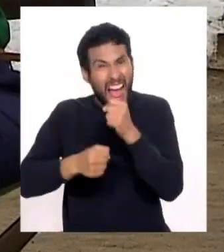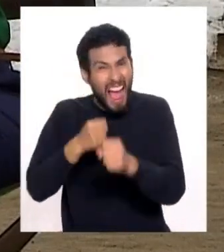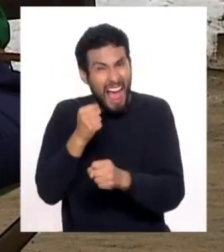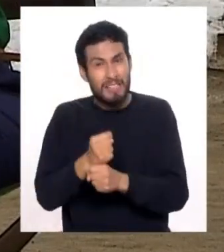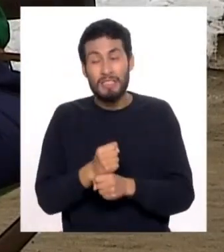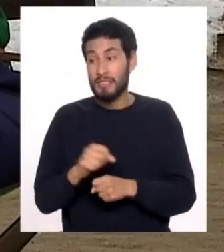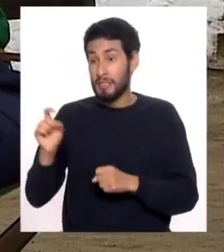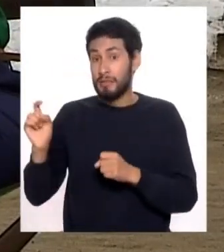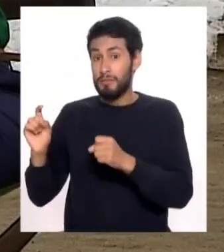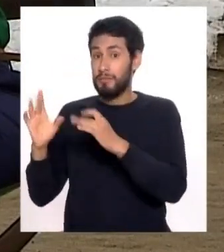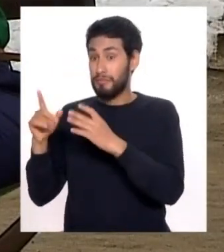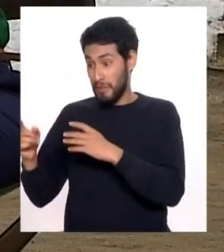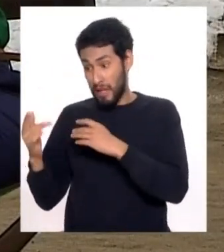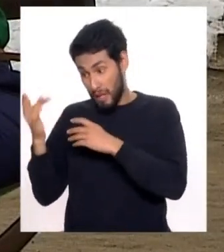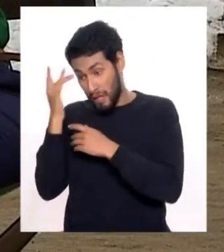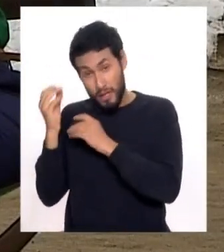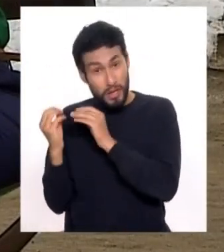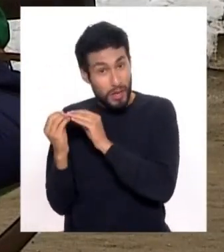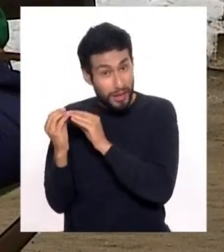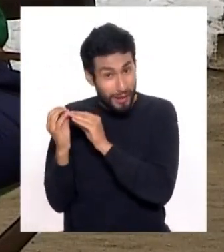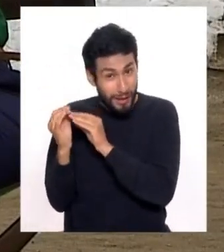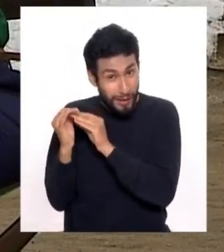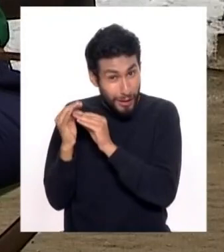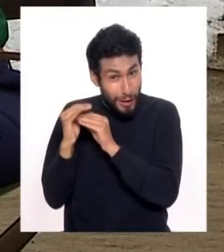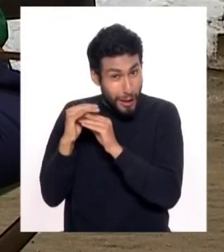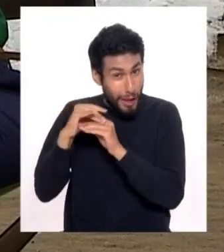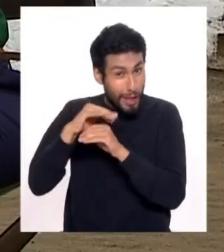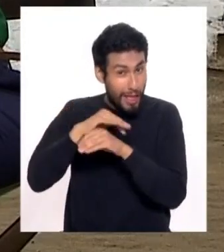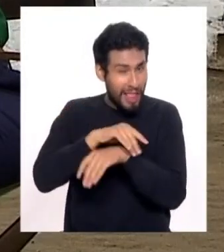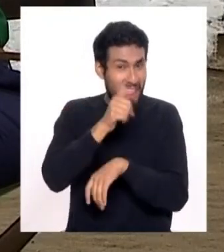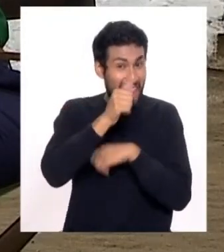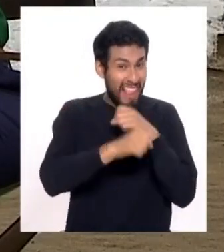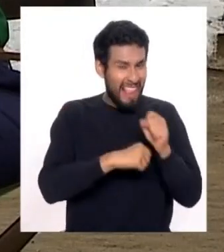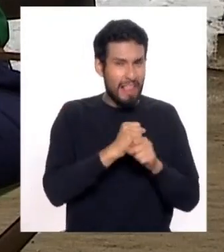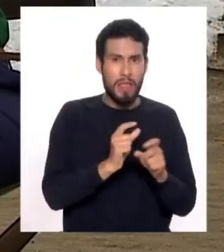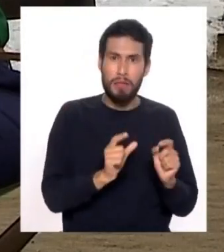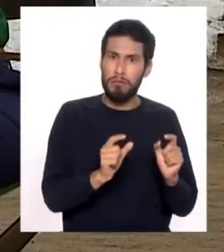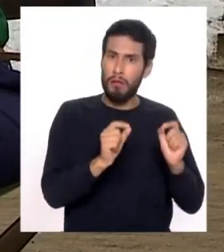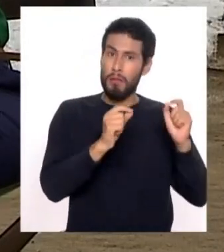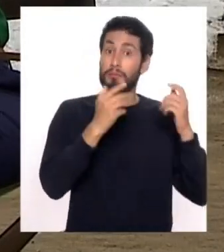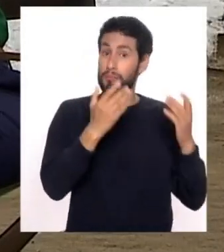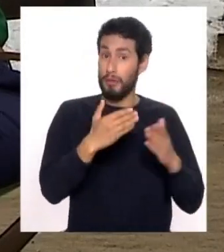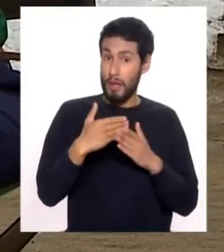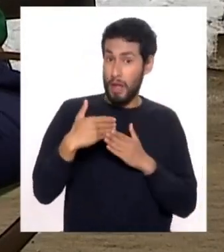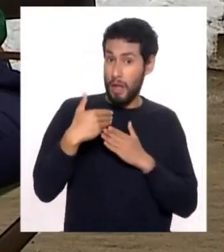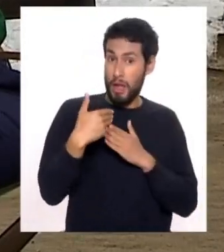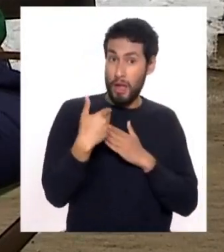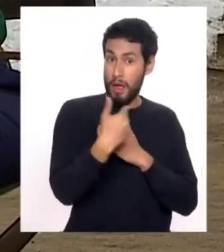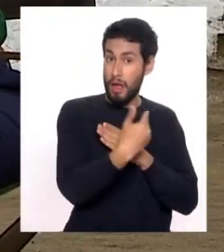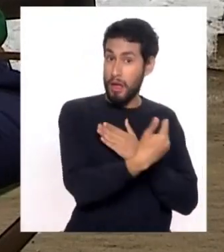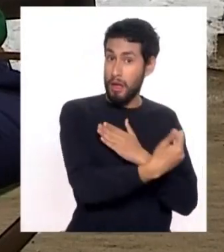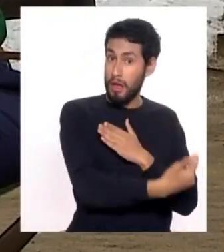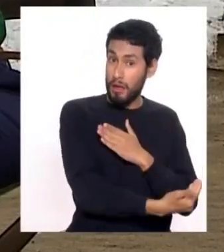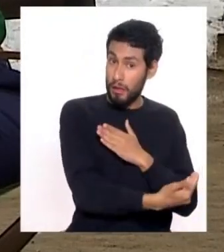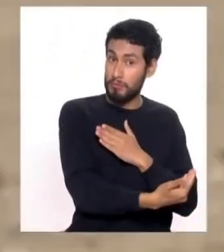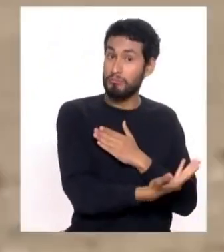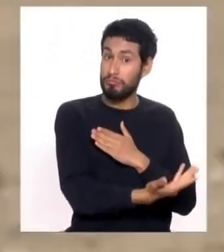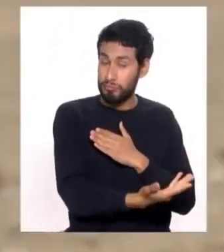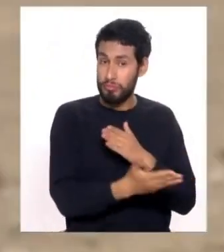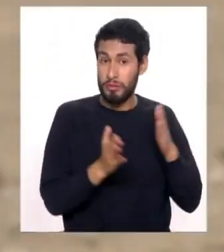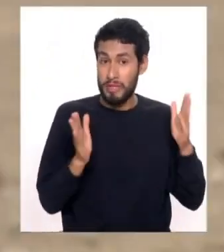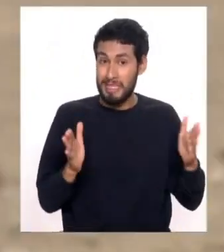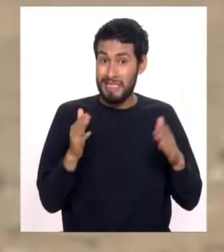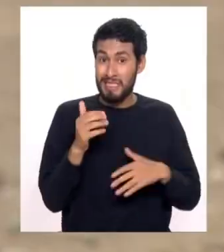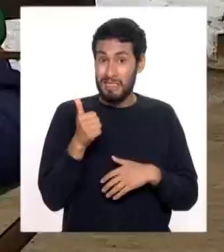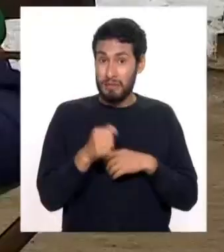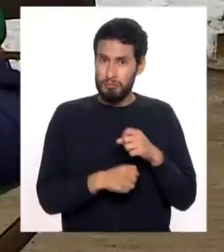desde que se germinaba esto, una lesión pre, hasta que ya realmente era el estado en el cual era una enfermedad importante.